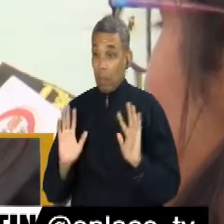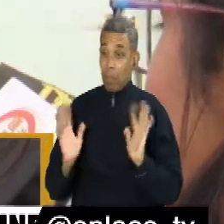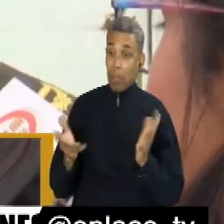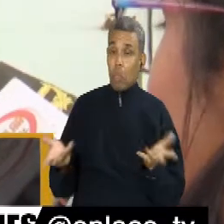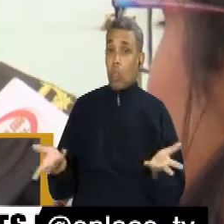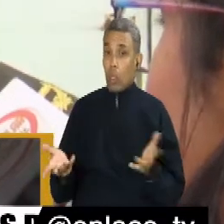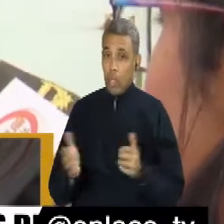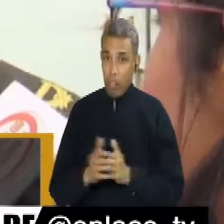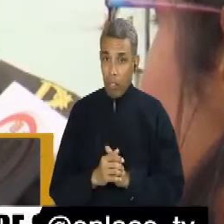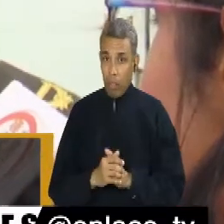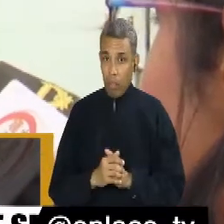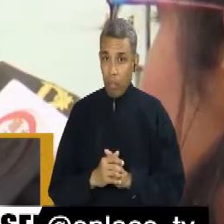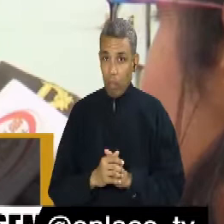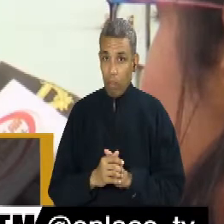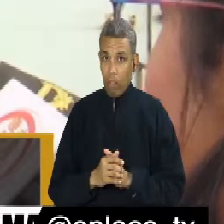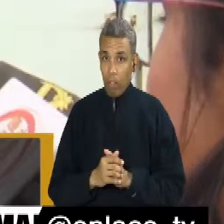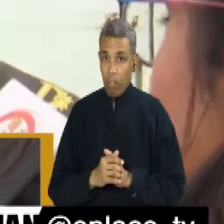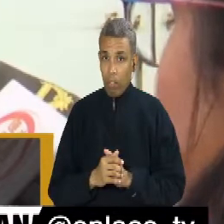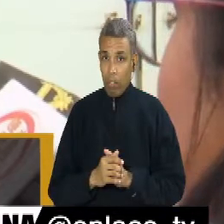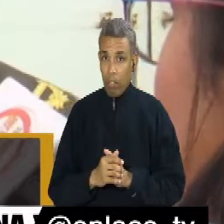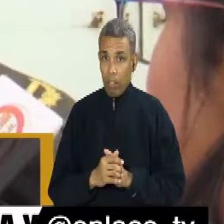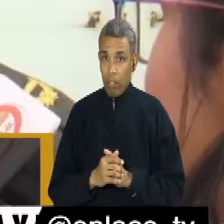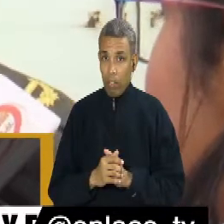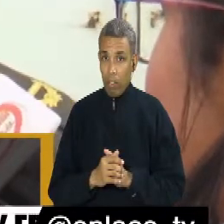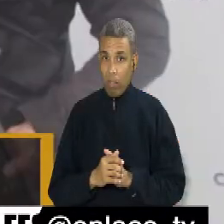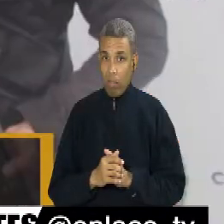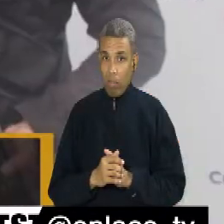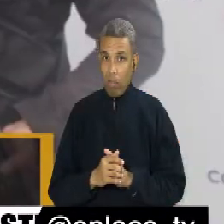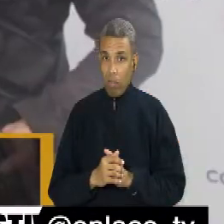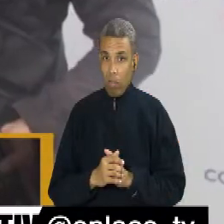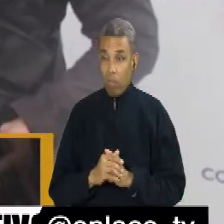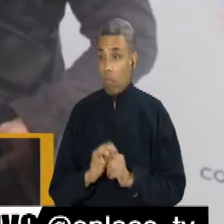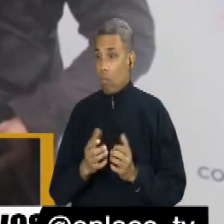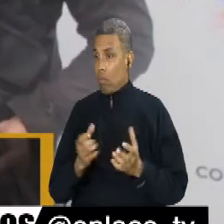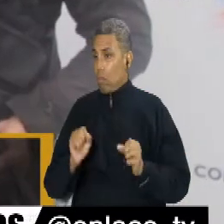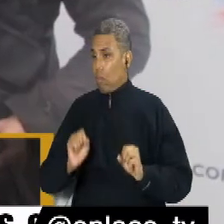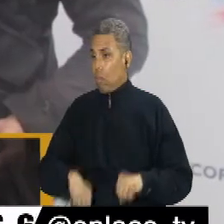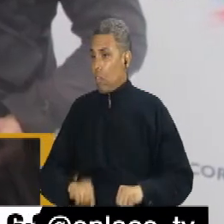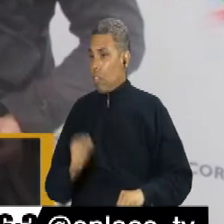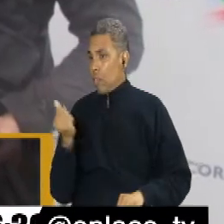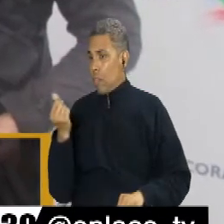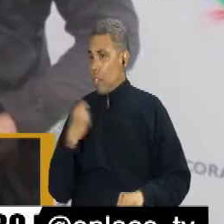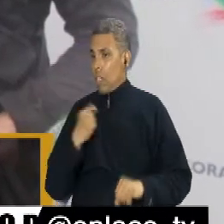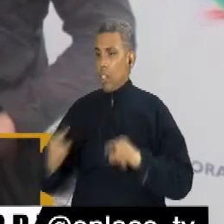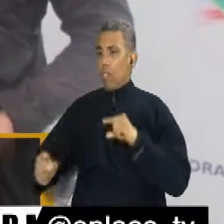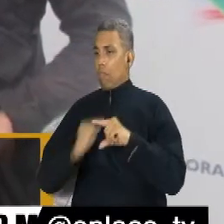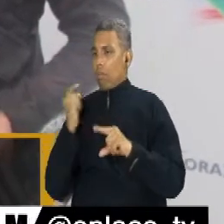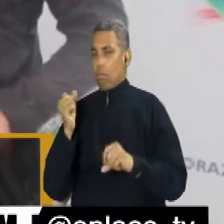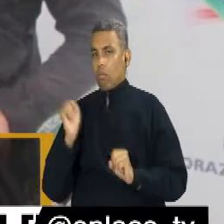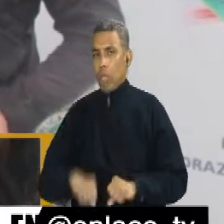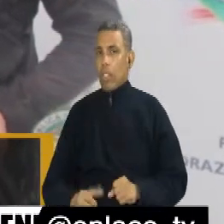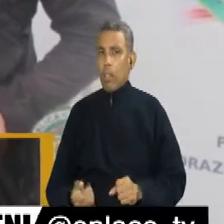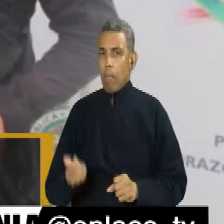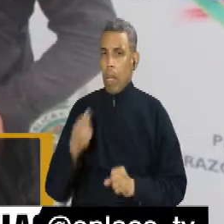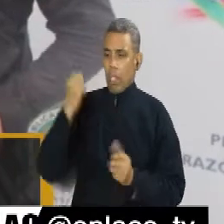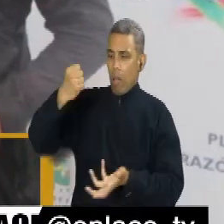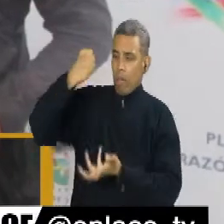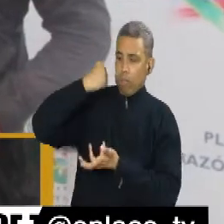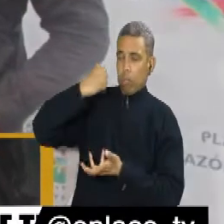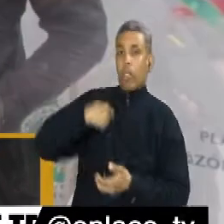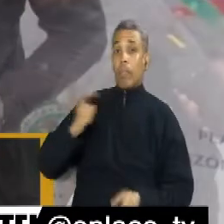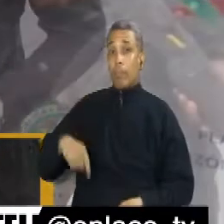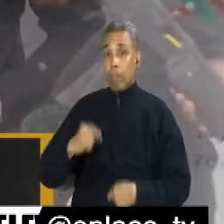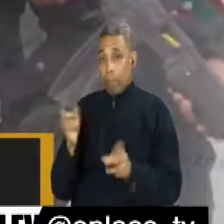llevar estos elementos, terminan manifestando que les hagan una consignación. Agregó que investigan las empresas por donde las personas que habían